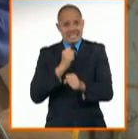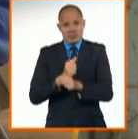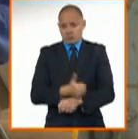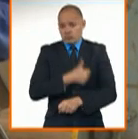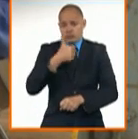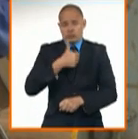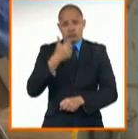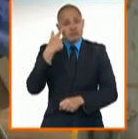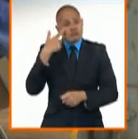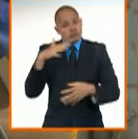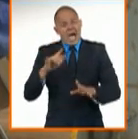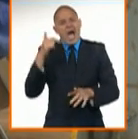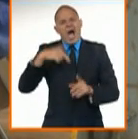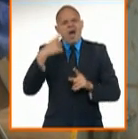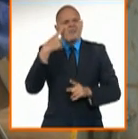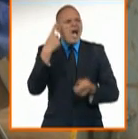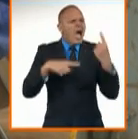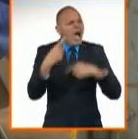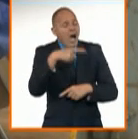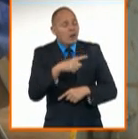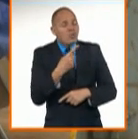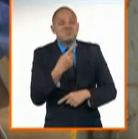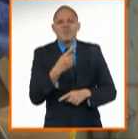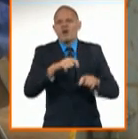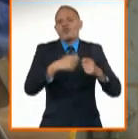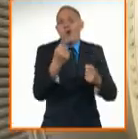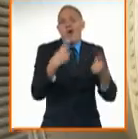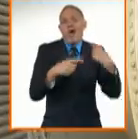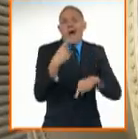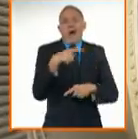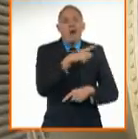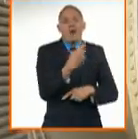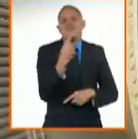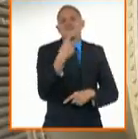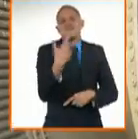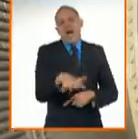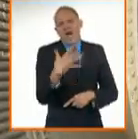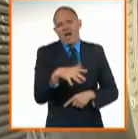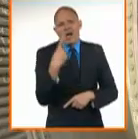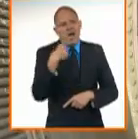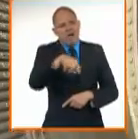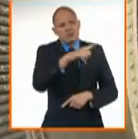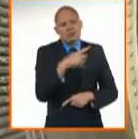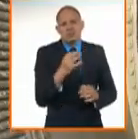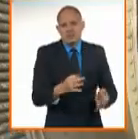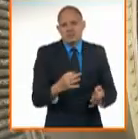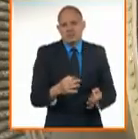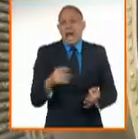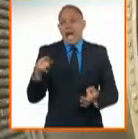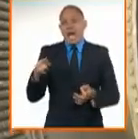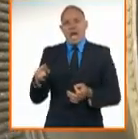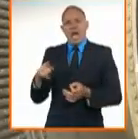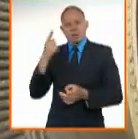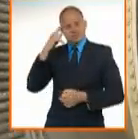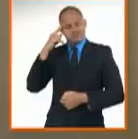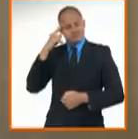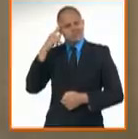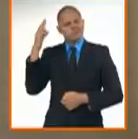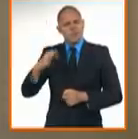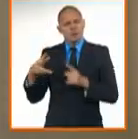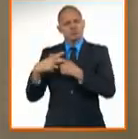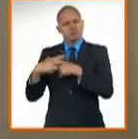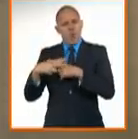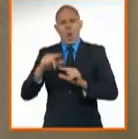hoy impiden que las máquinas alcancen sus potencias de diseño permitirá progresivamente